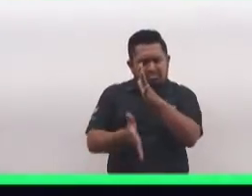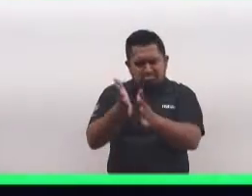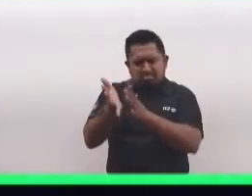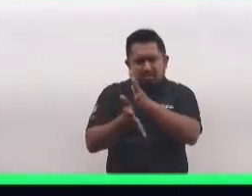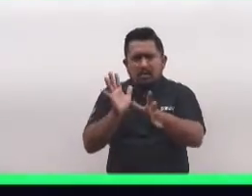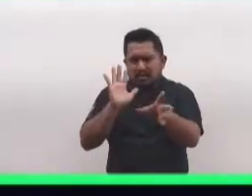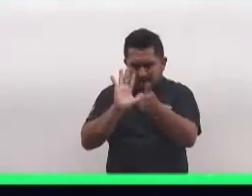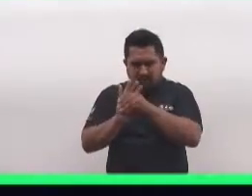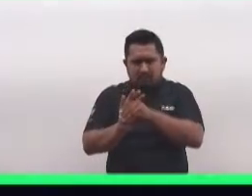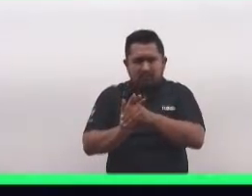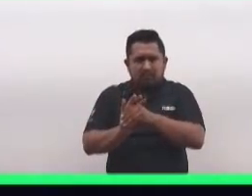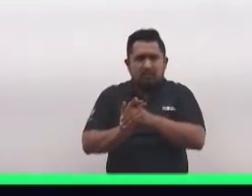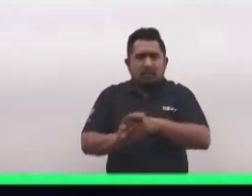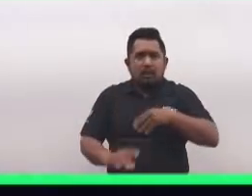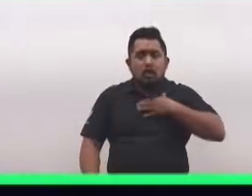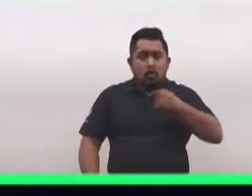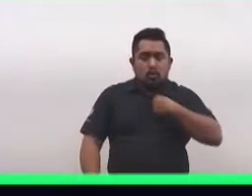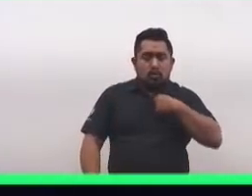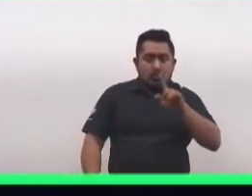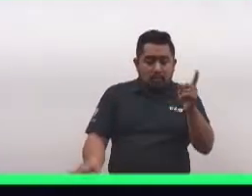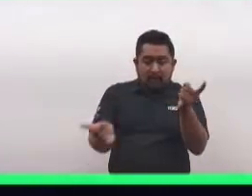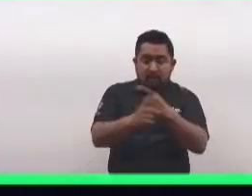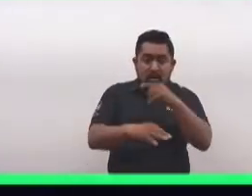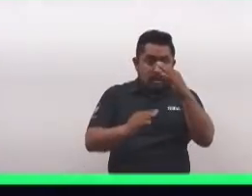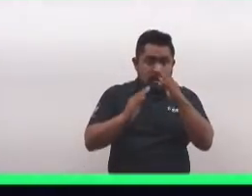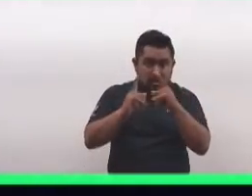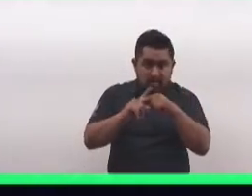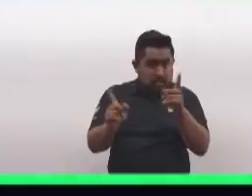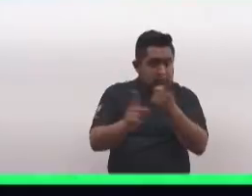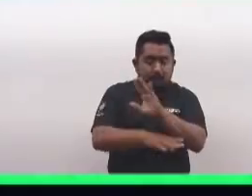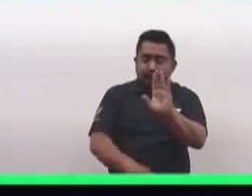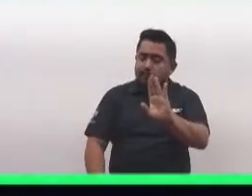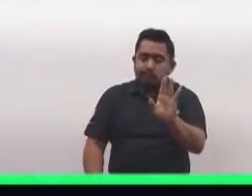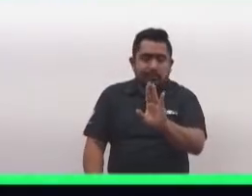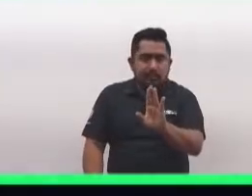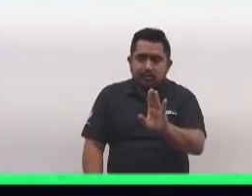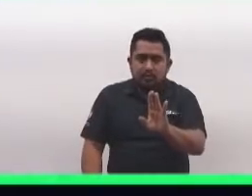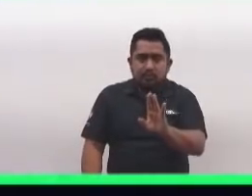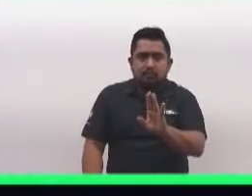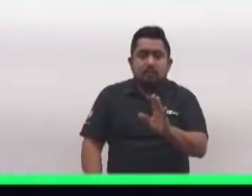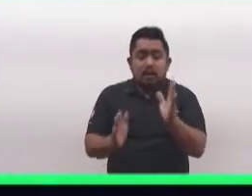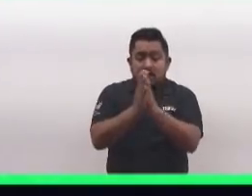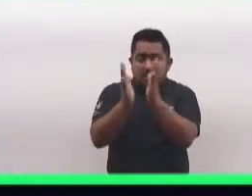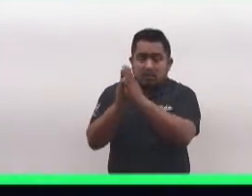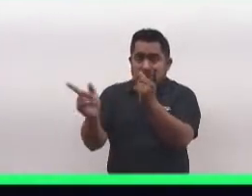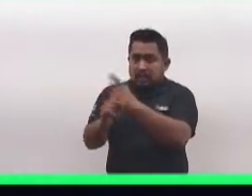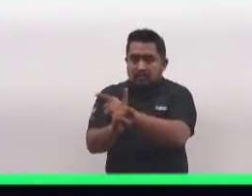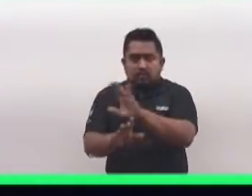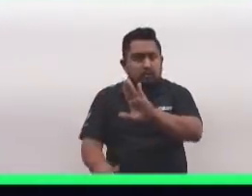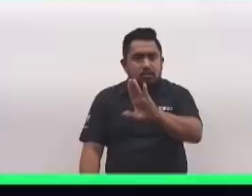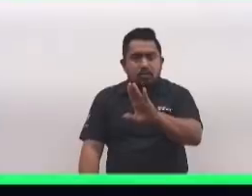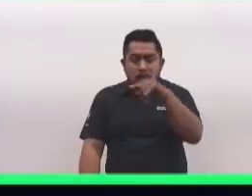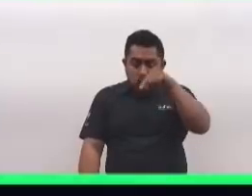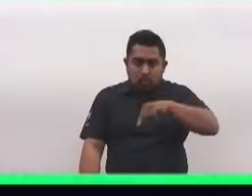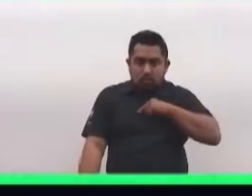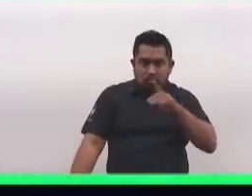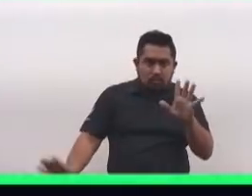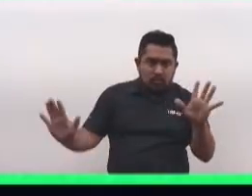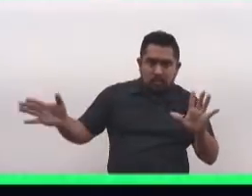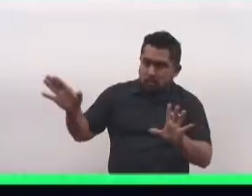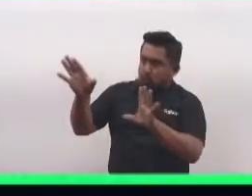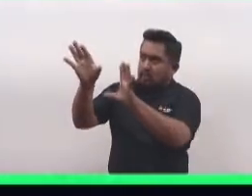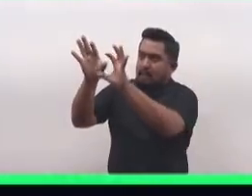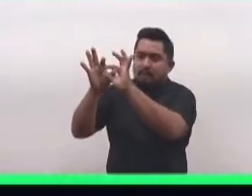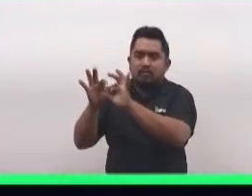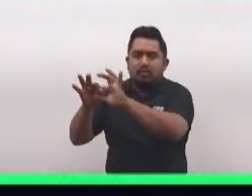hoy no le hablo de un cambio de iglesia no le hablo de un cambio de religión le hablo de establecer una relación para con dios